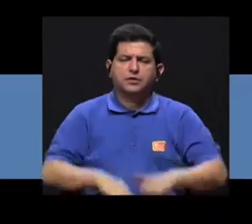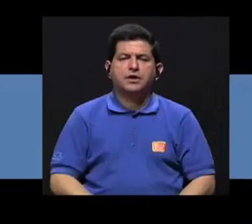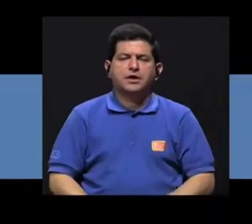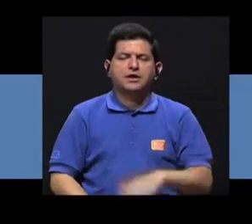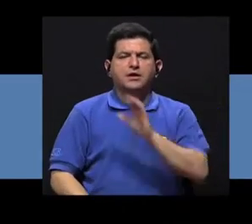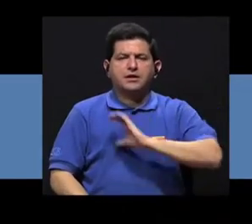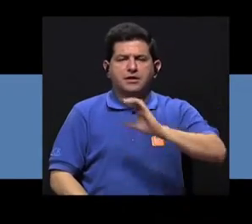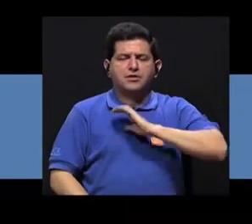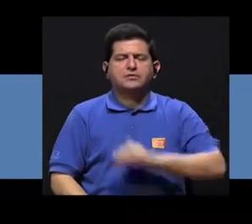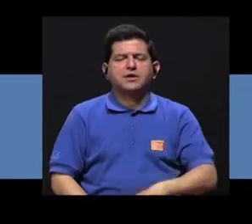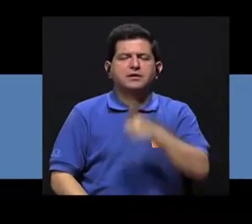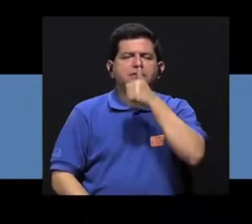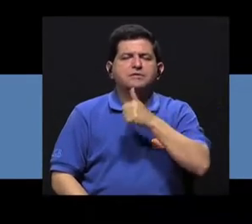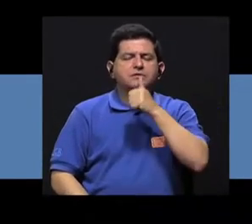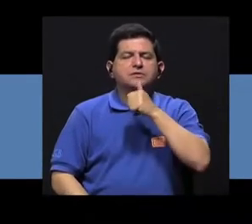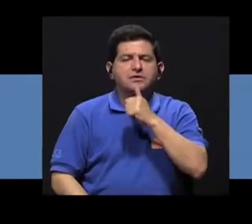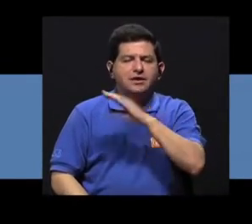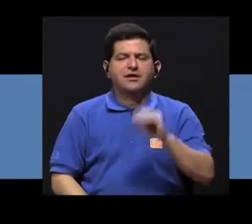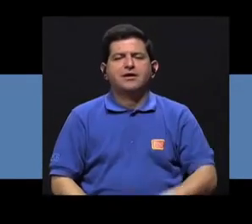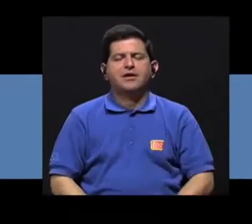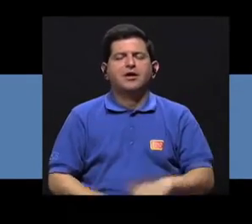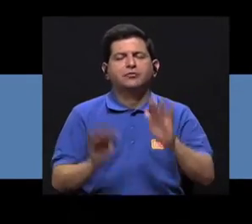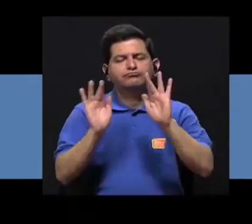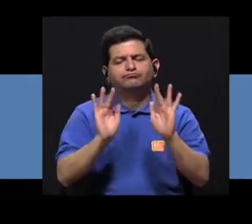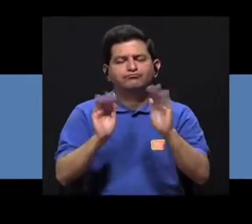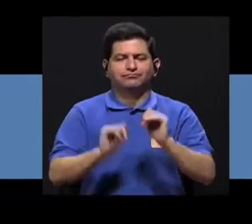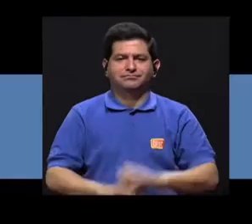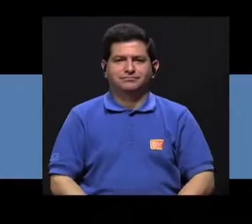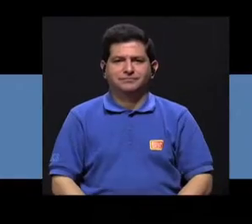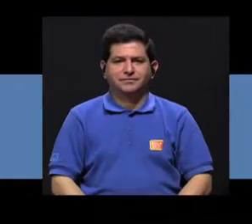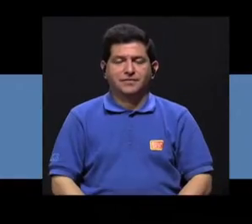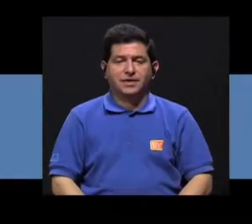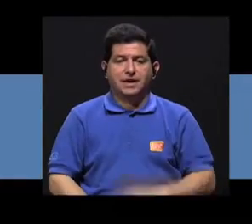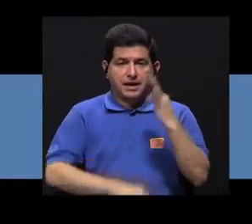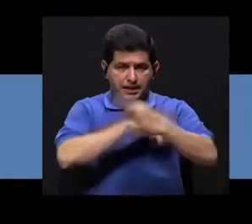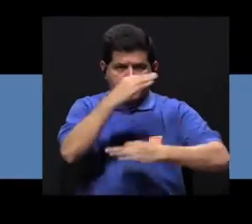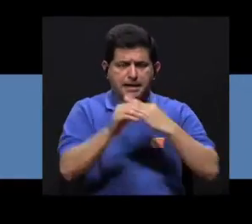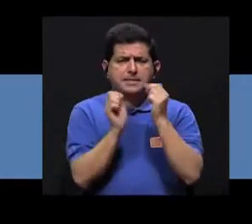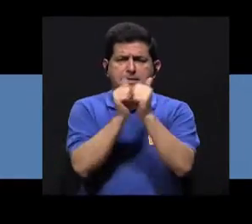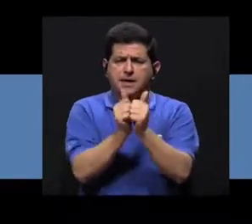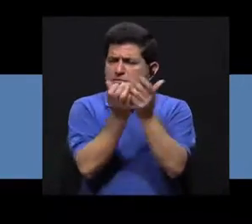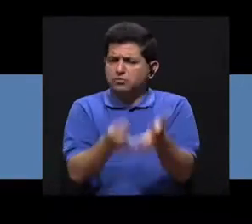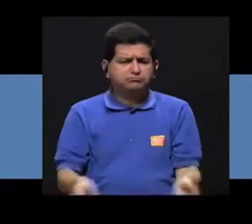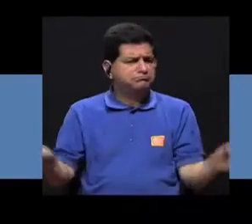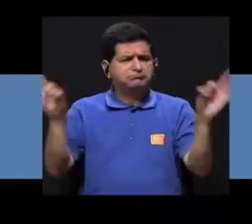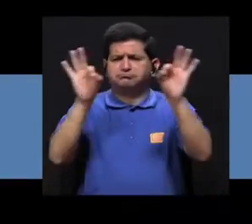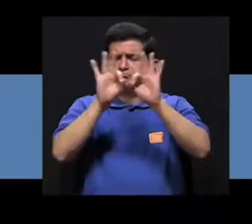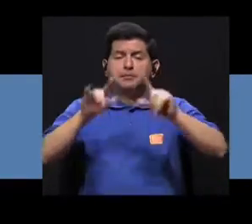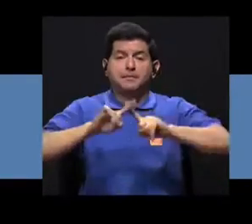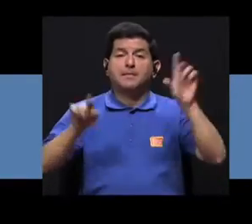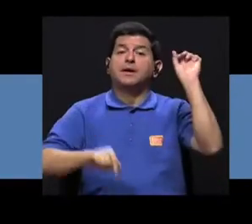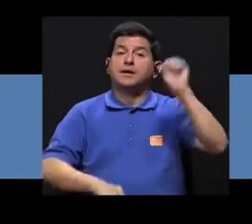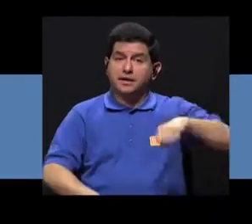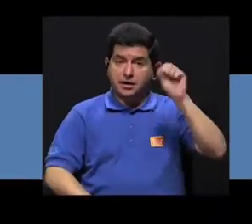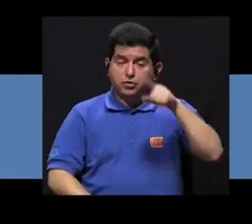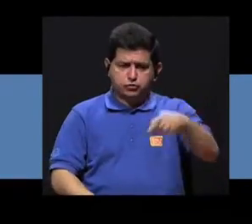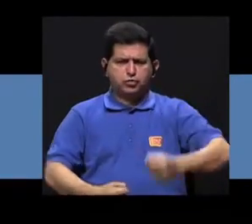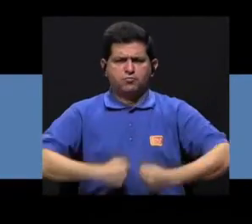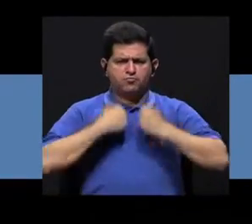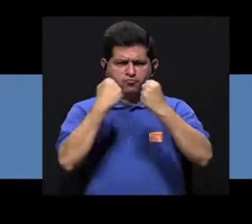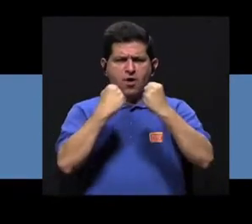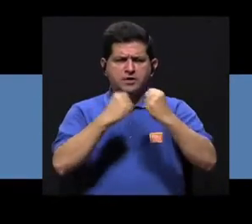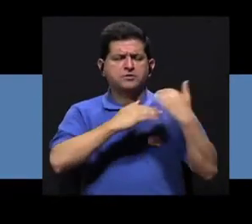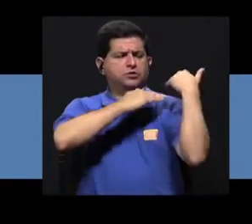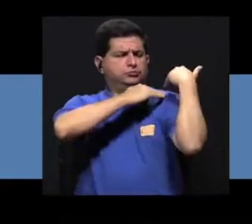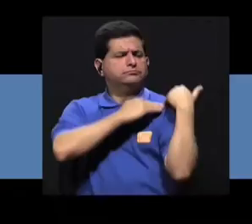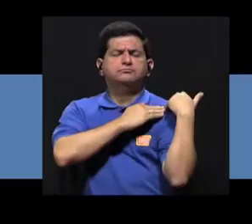y con carácter paciente tolerante y cariñoso la raza del caballo no es tan importante pero sí que